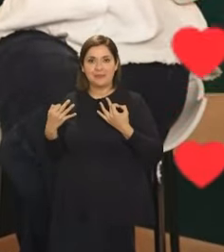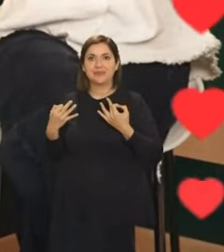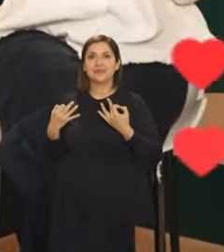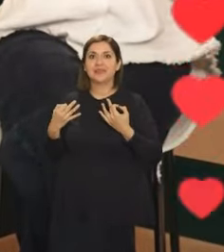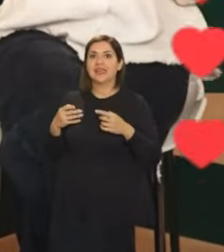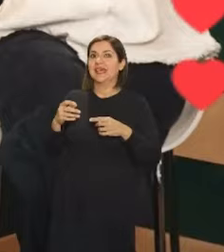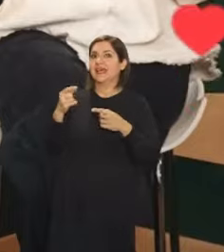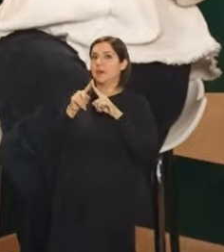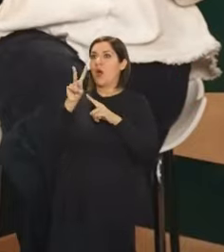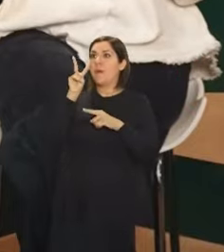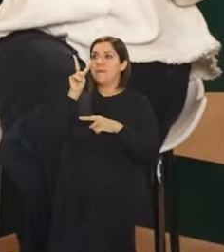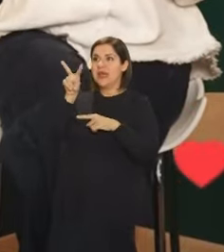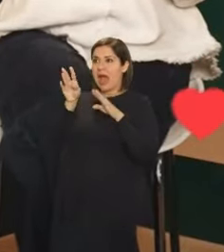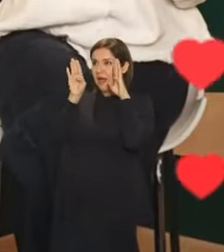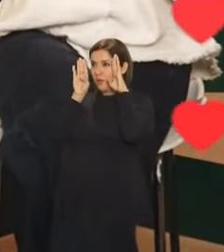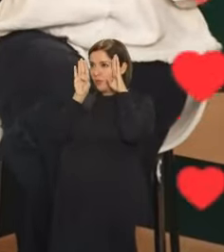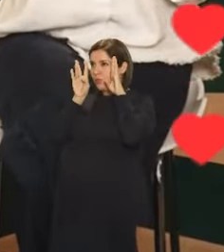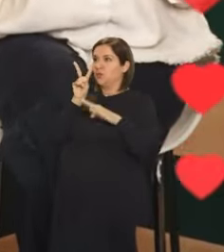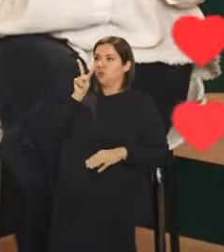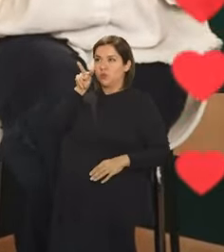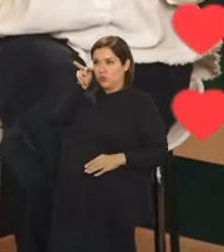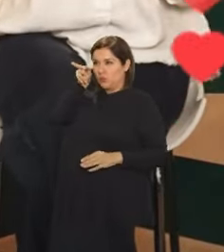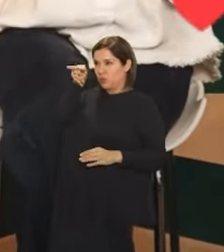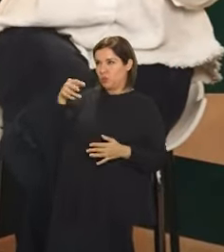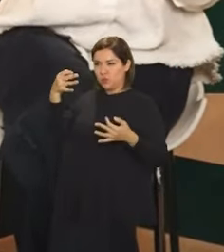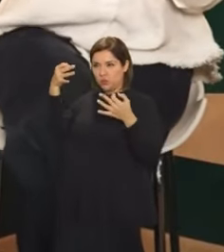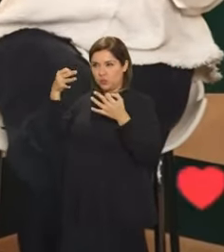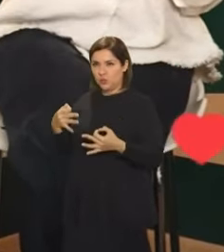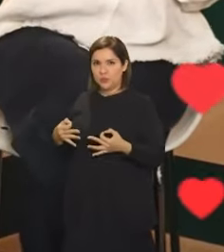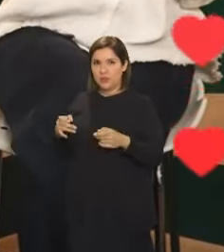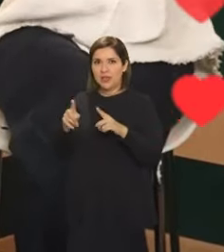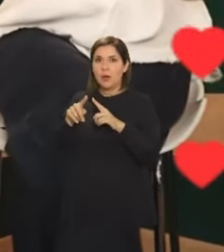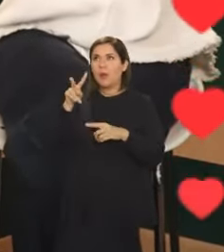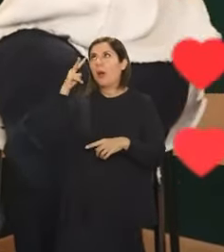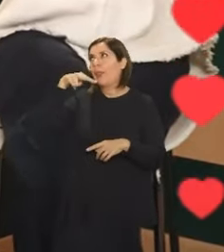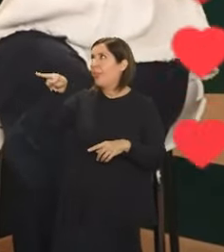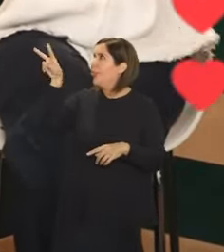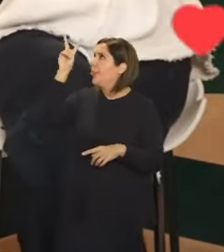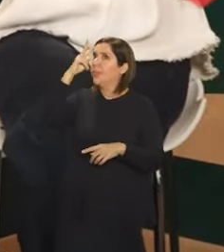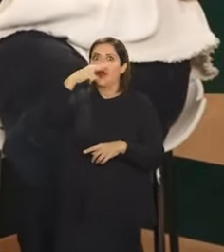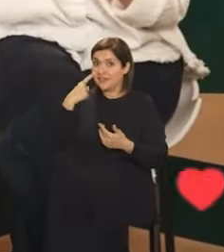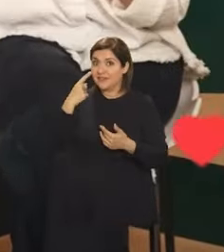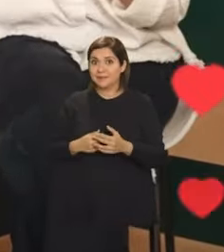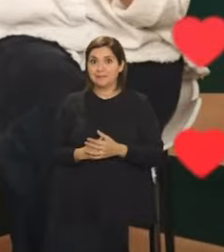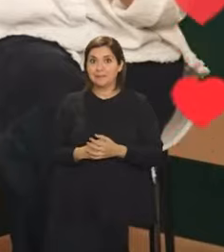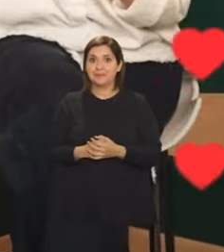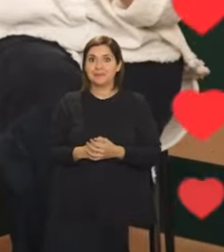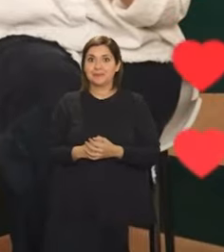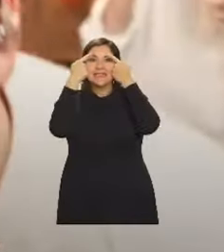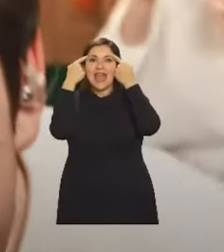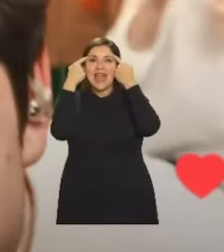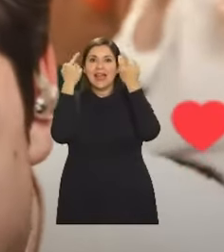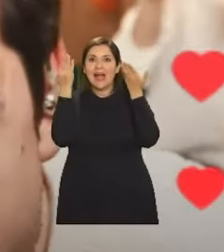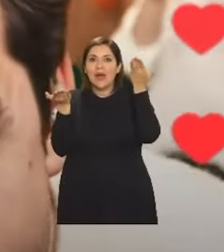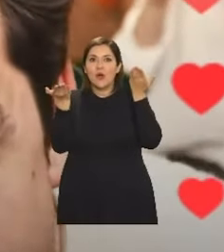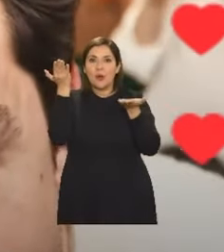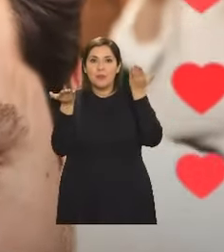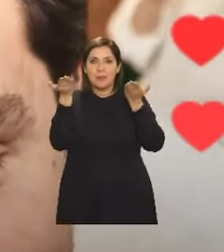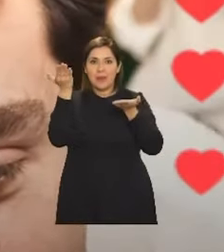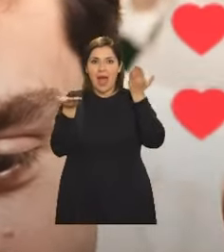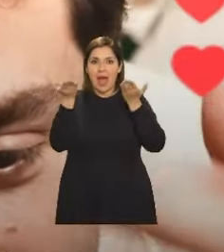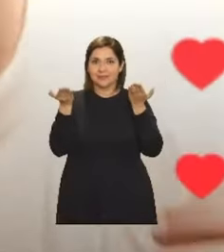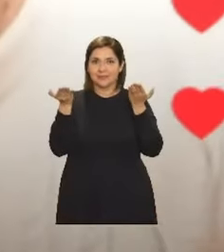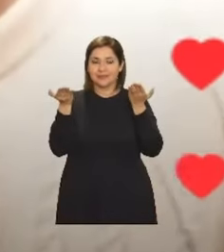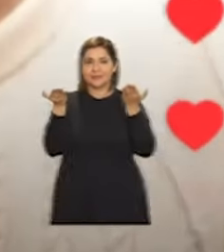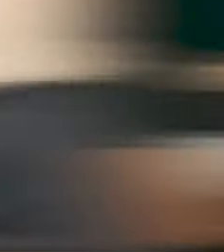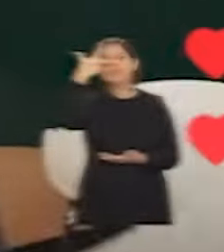definida Sí por favor siempre mirada definida nada de mirada indefinida per los ojos son el espejo del alma sí que Todos quieren ver Mira la diferencia